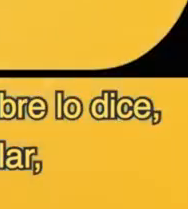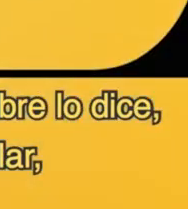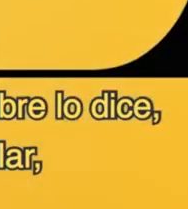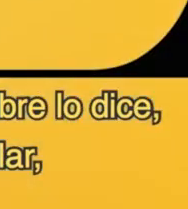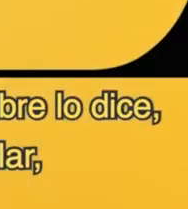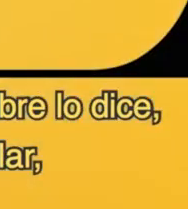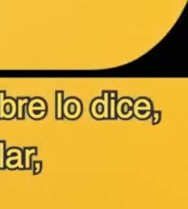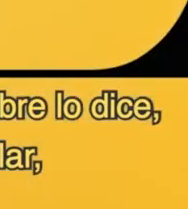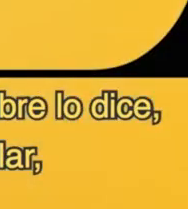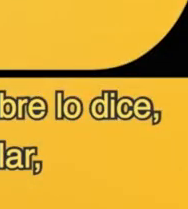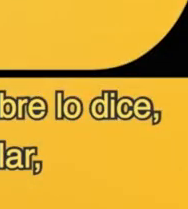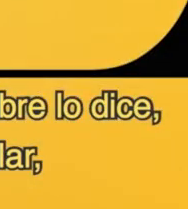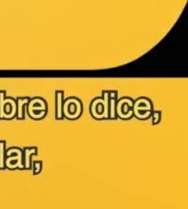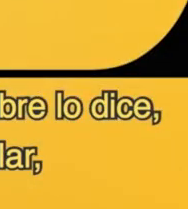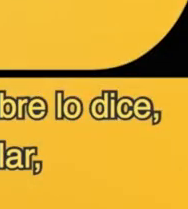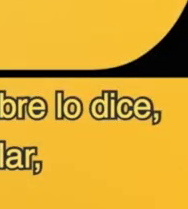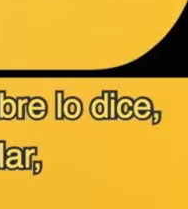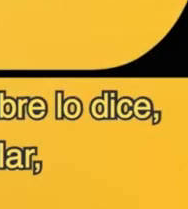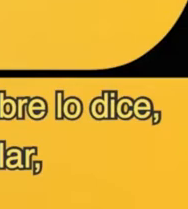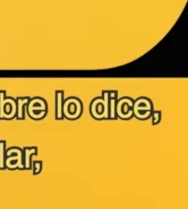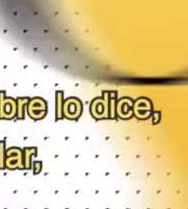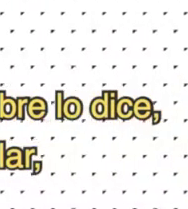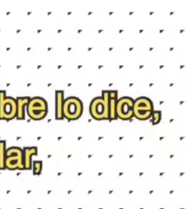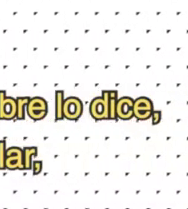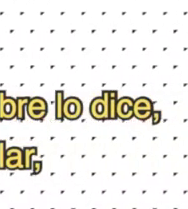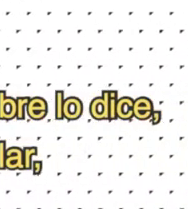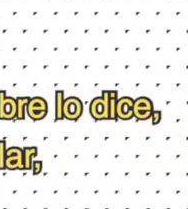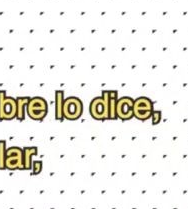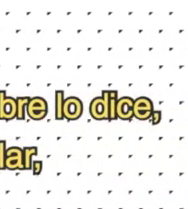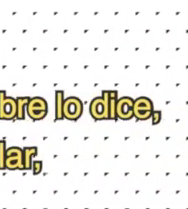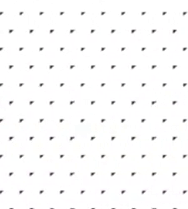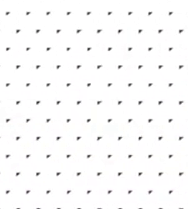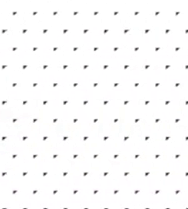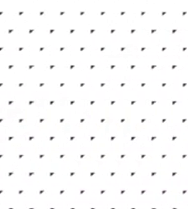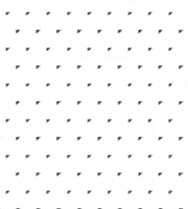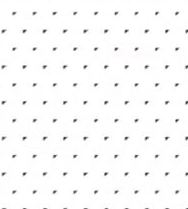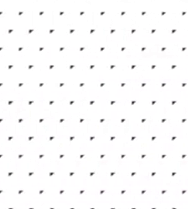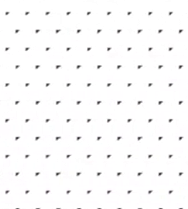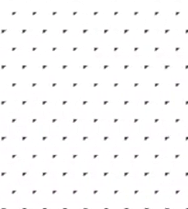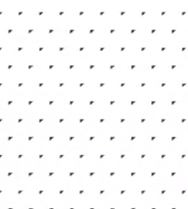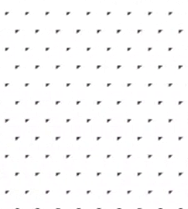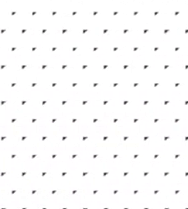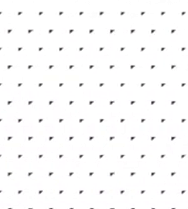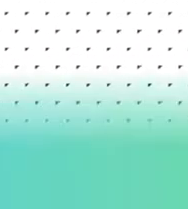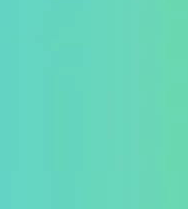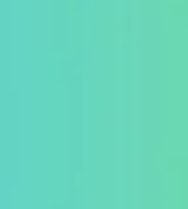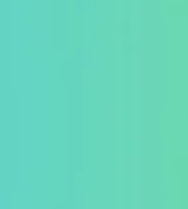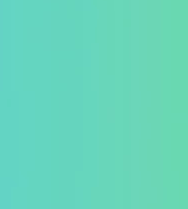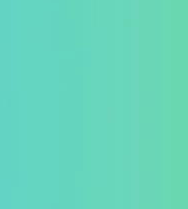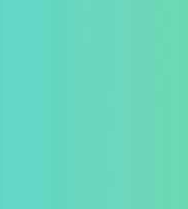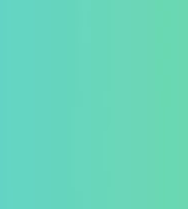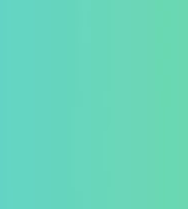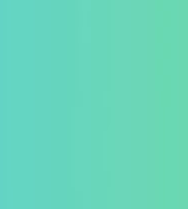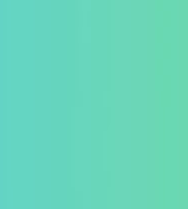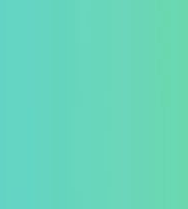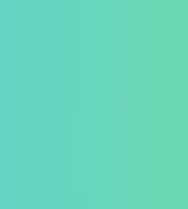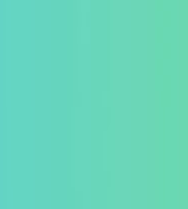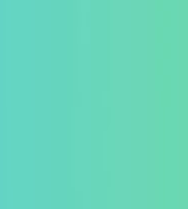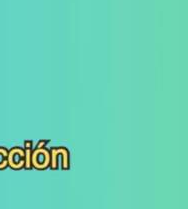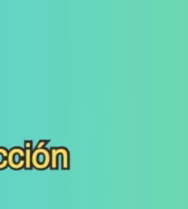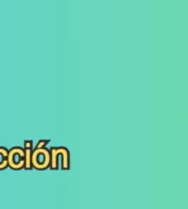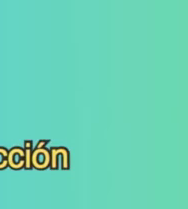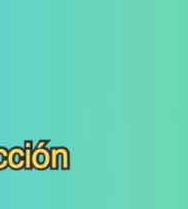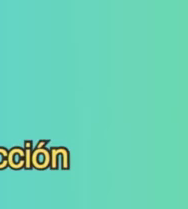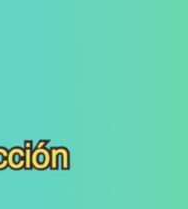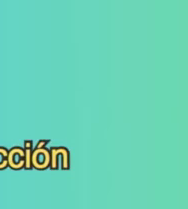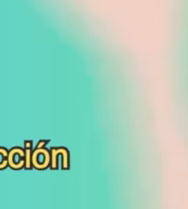de emergencia, como su nombre lo dice, es un método hormonal de emergencia, no de uso regular, que se puede utilizar para prevenir embarazos no planeados en tres